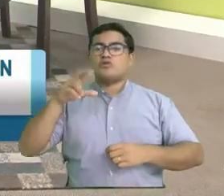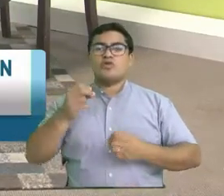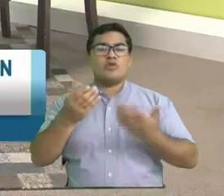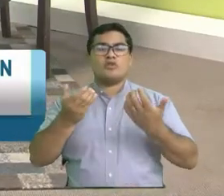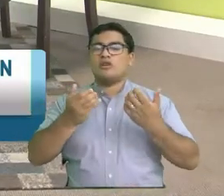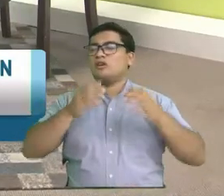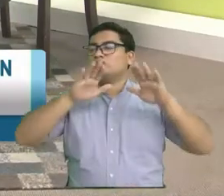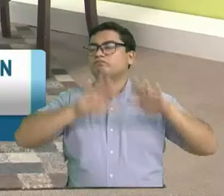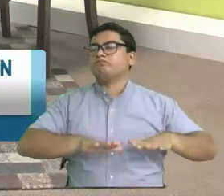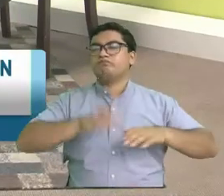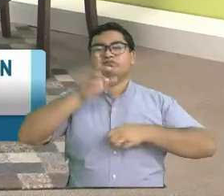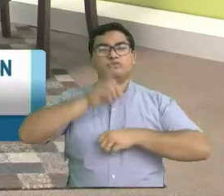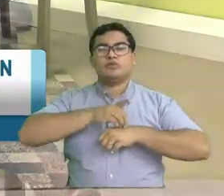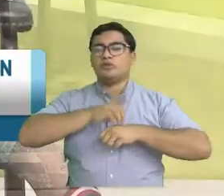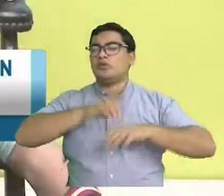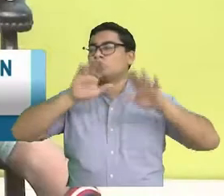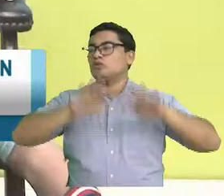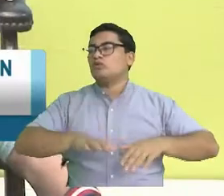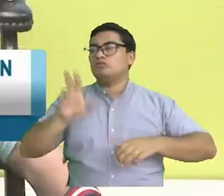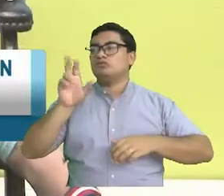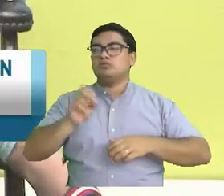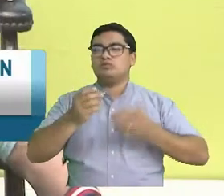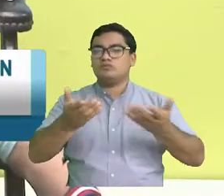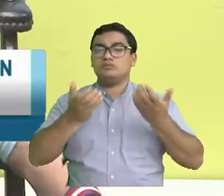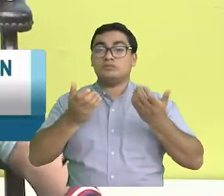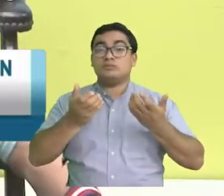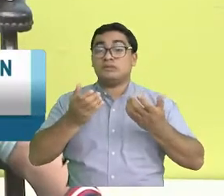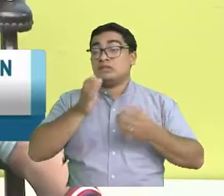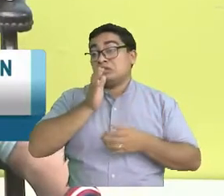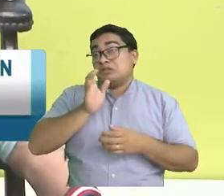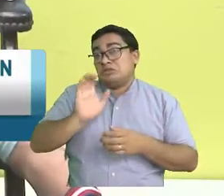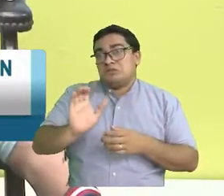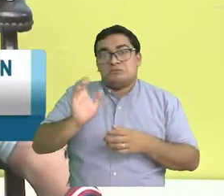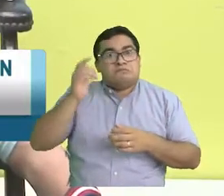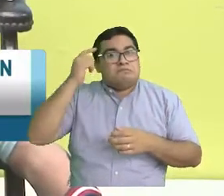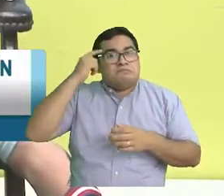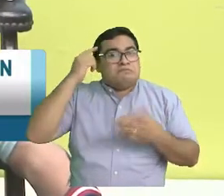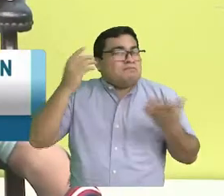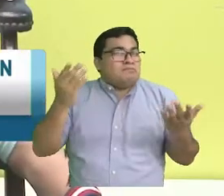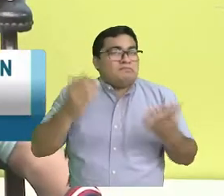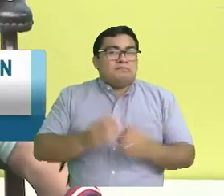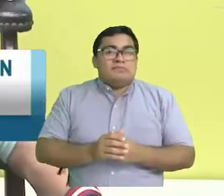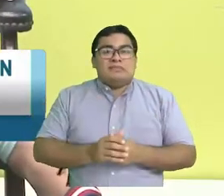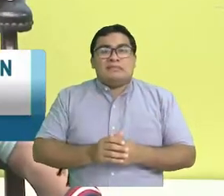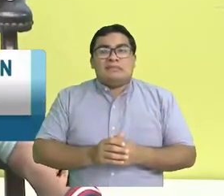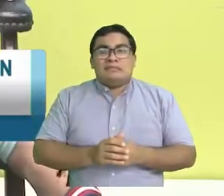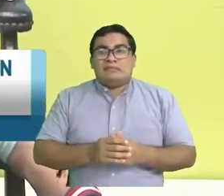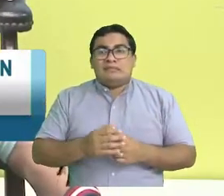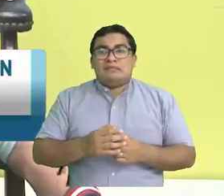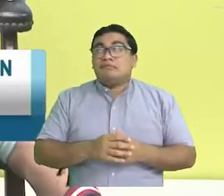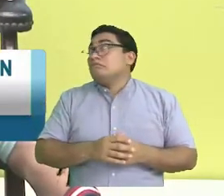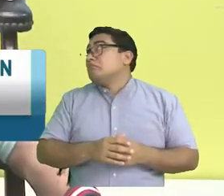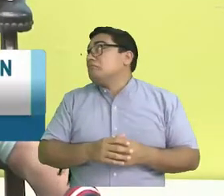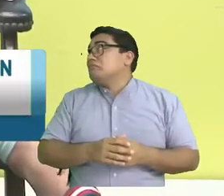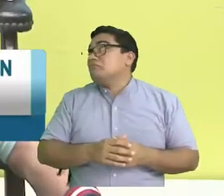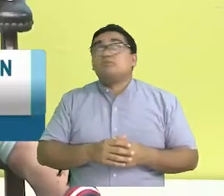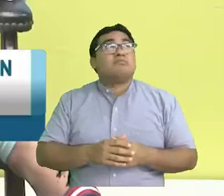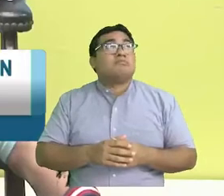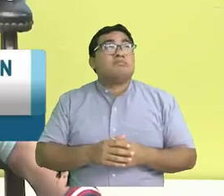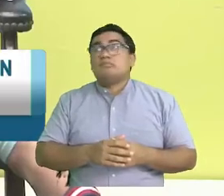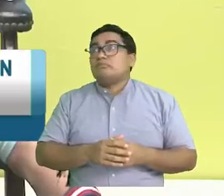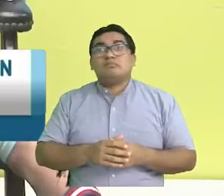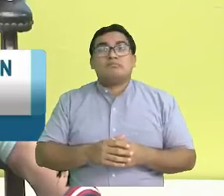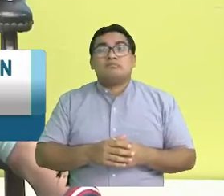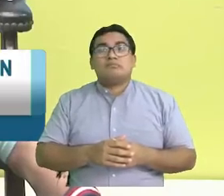lugar, ¿verdad? Yeah. Y el niño que lo hace de manera inconsciente, tiene la cara viendo para otro lugar, pero no está